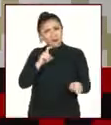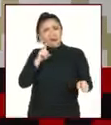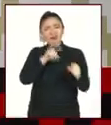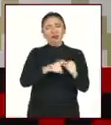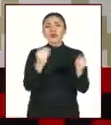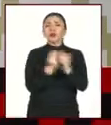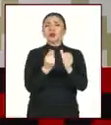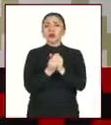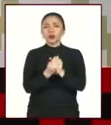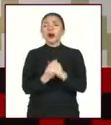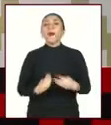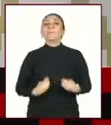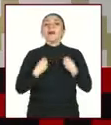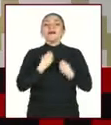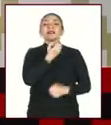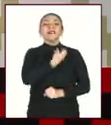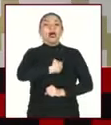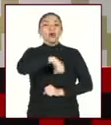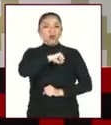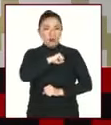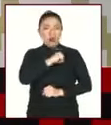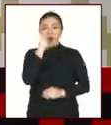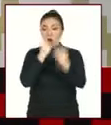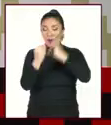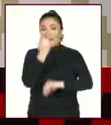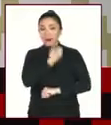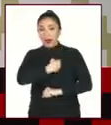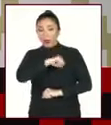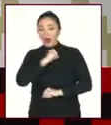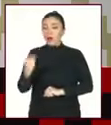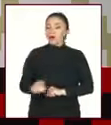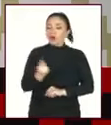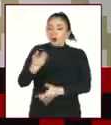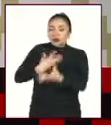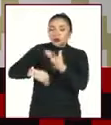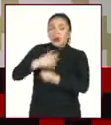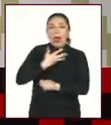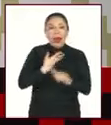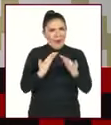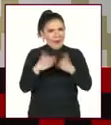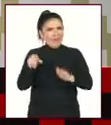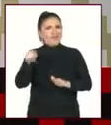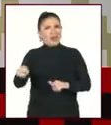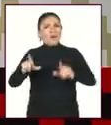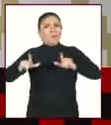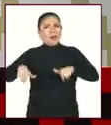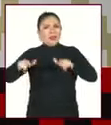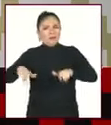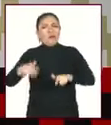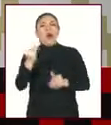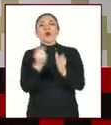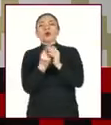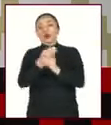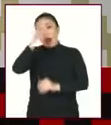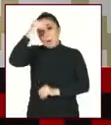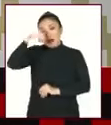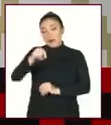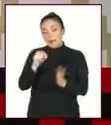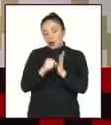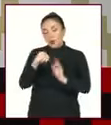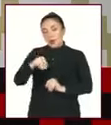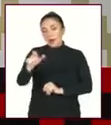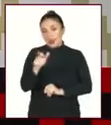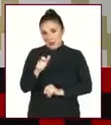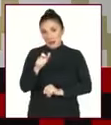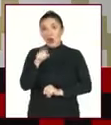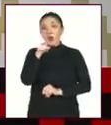el curso Vive Saludable, Alimentación Saludable y Sostenible, que está abierto en la plataforma cursosaprende.mx.